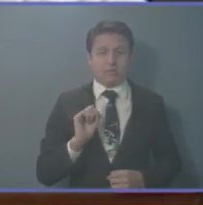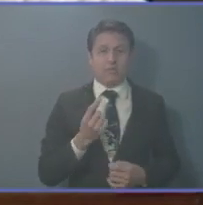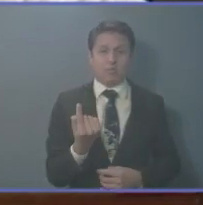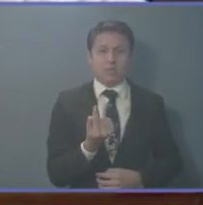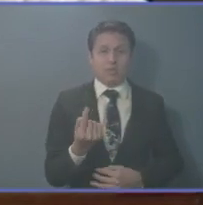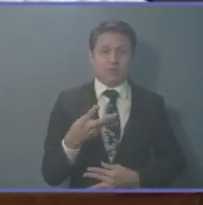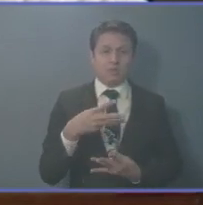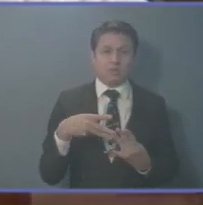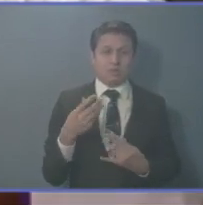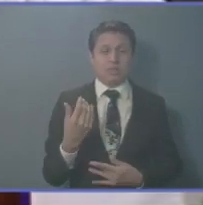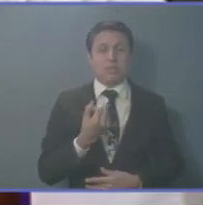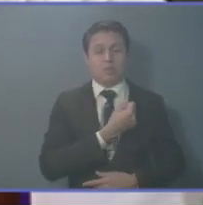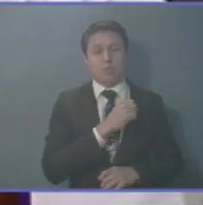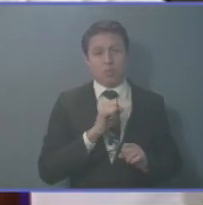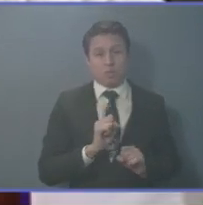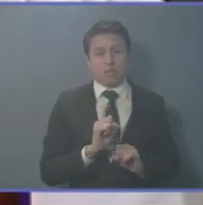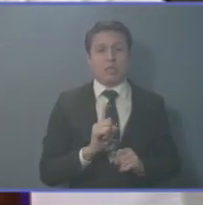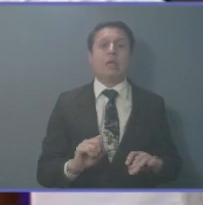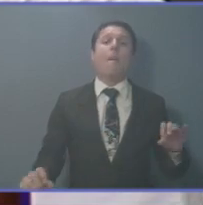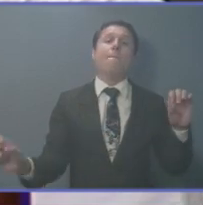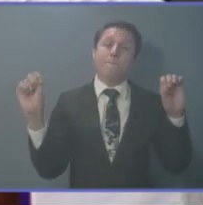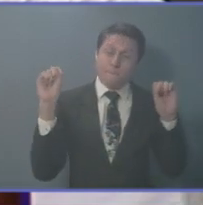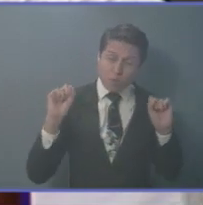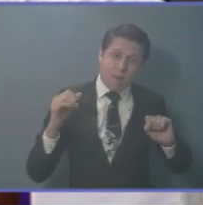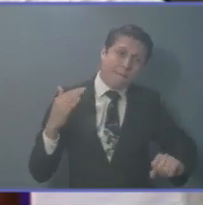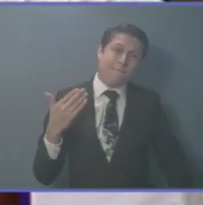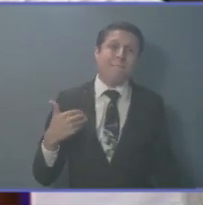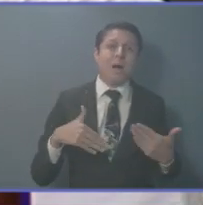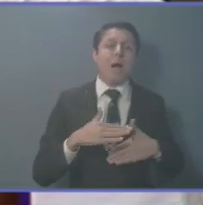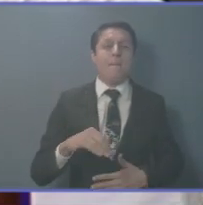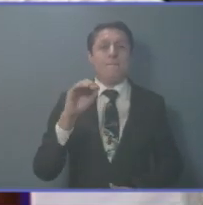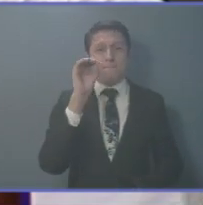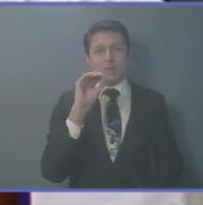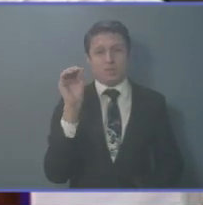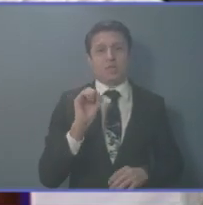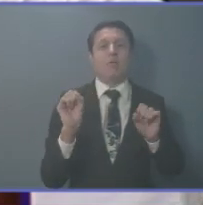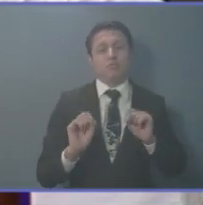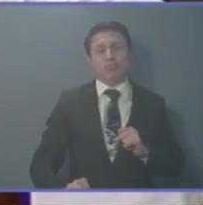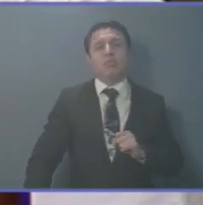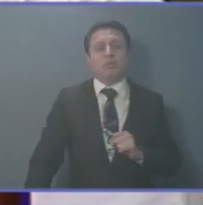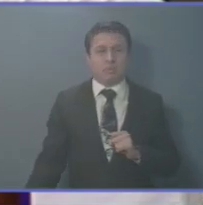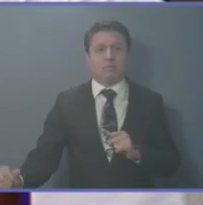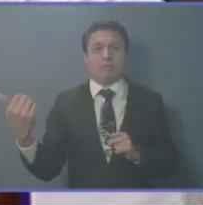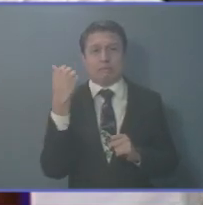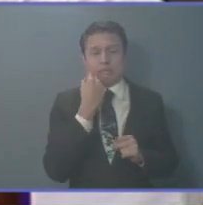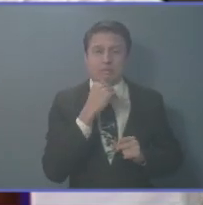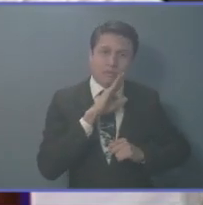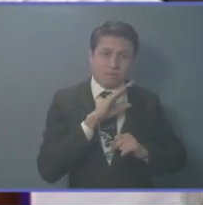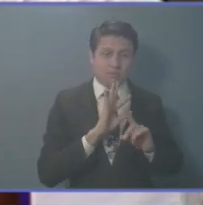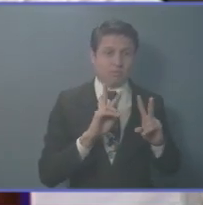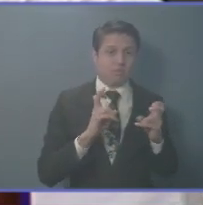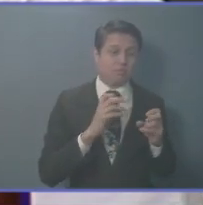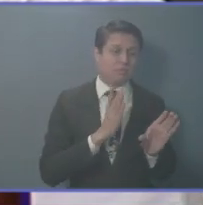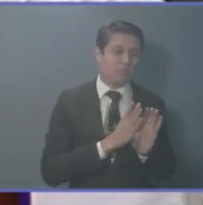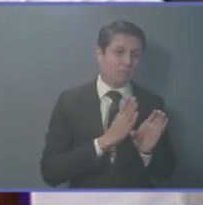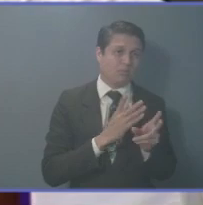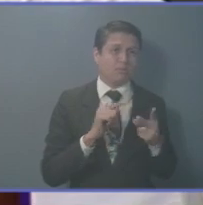encuentra en mayor medida expuesta a sufrir COVID-19 a su condición psicológica,